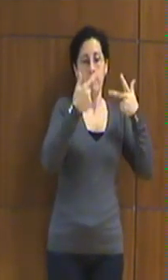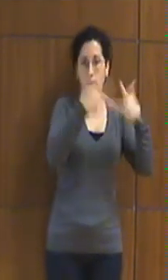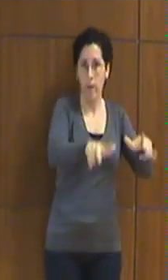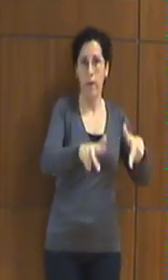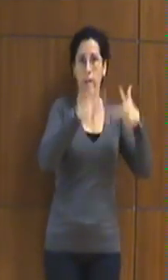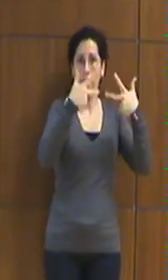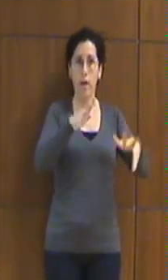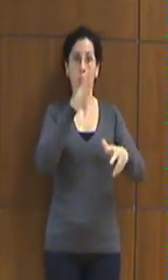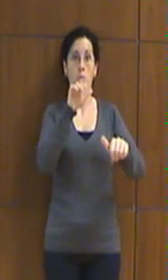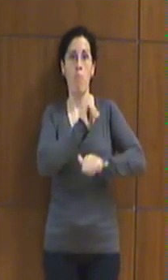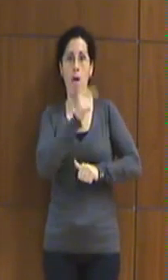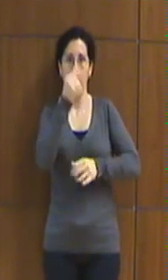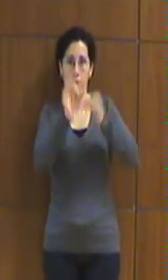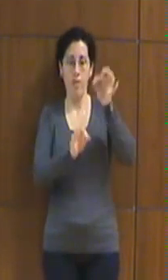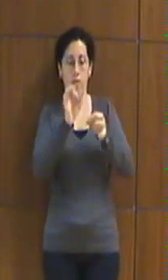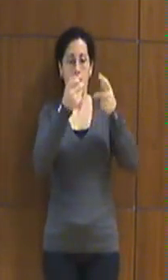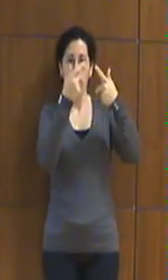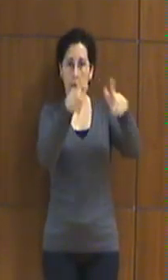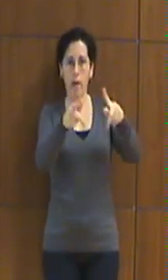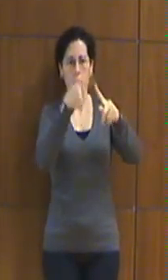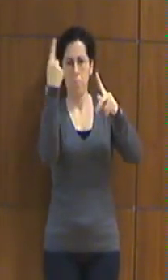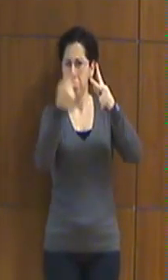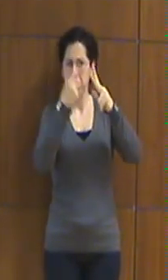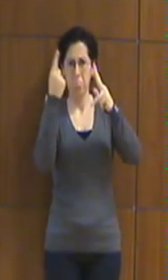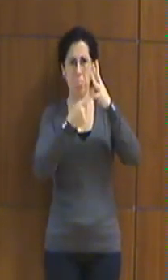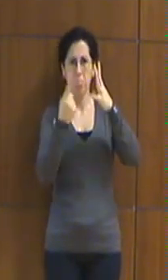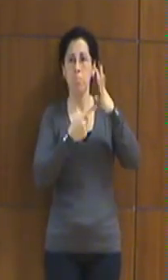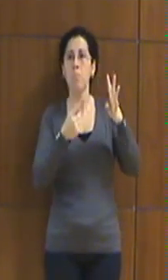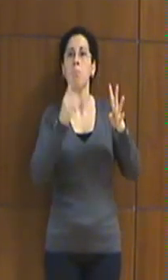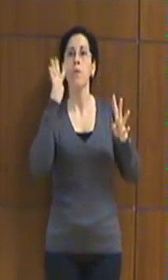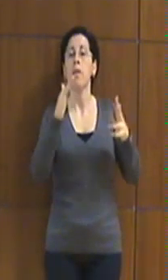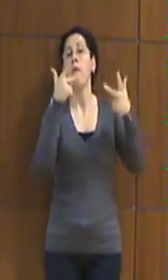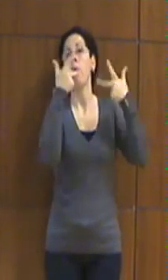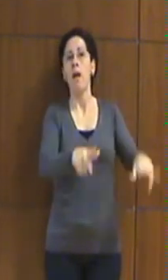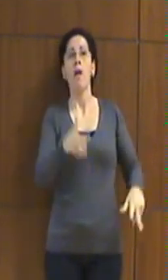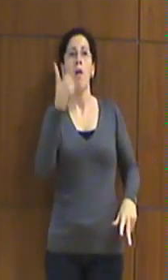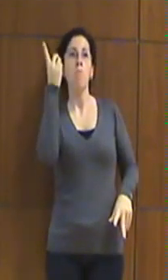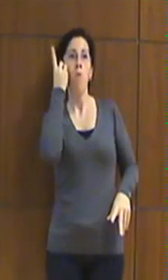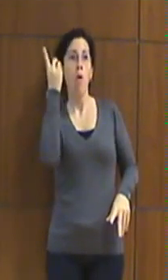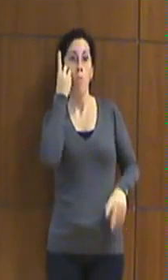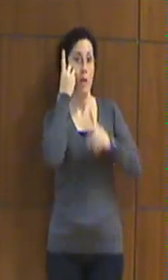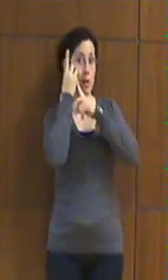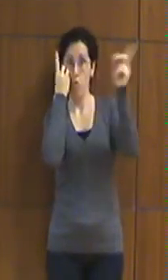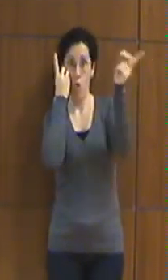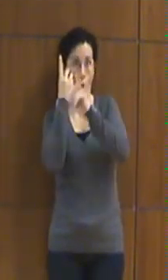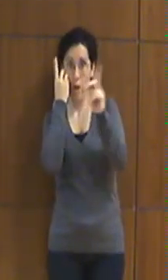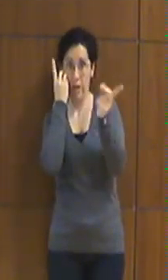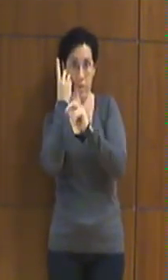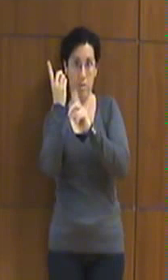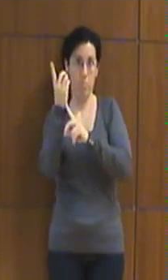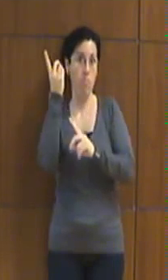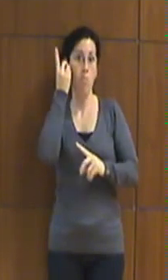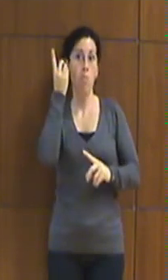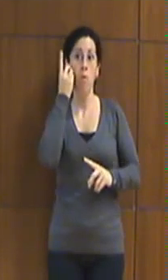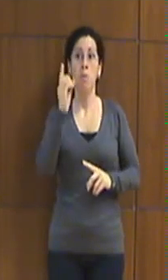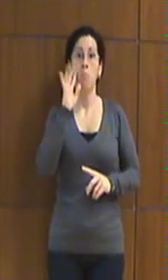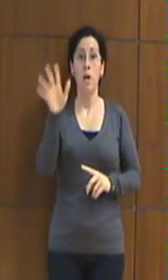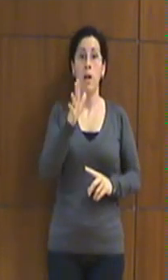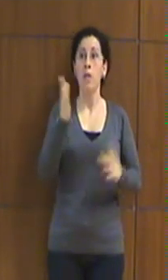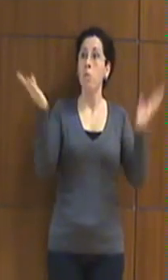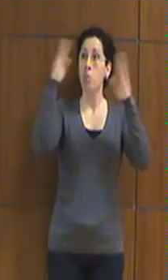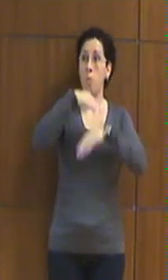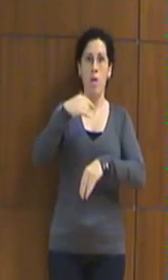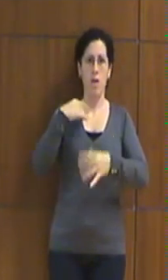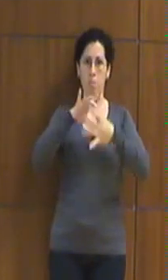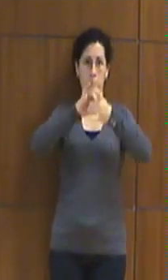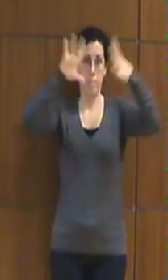paro, digo, no es al teléfono móvil, que ya hoy parece, como decías tú, Juan Luis, o sea, no tener teléfono móvil hoy es estar fuera